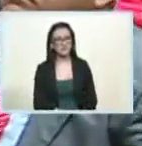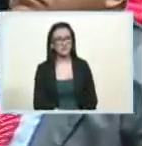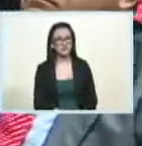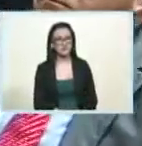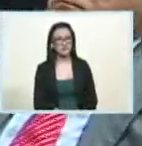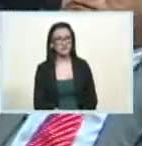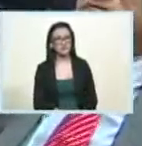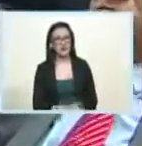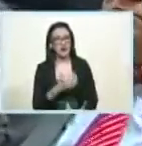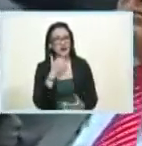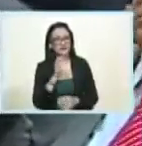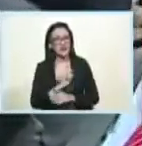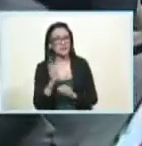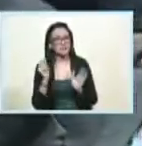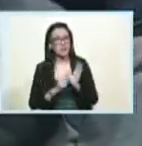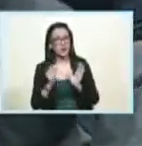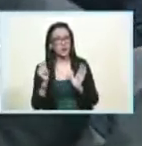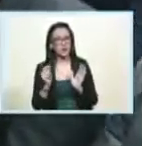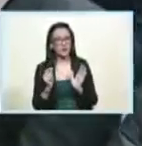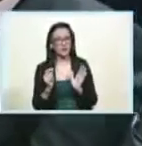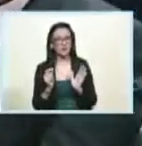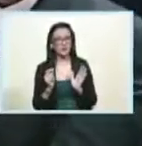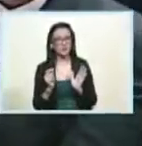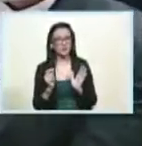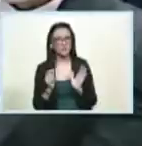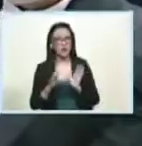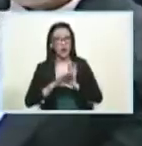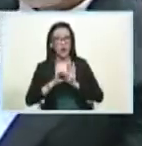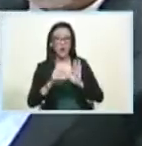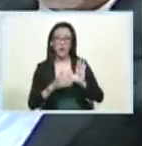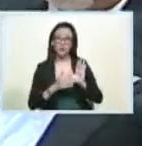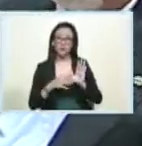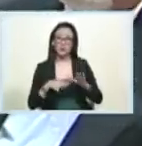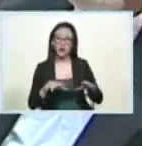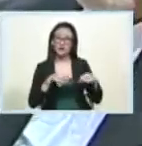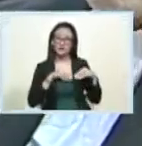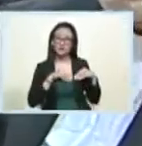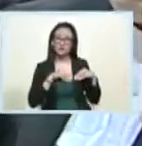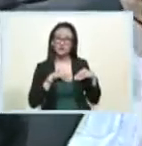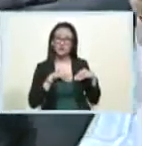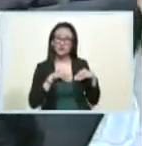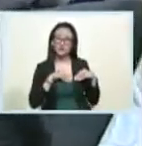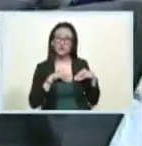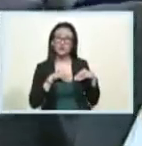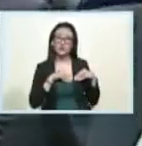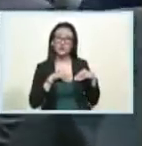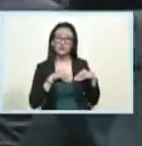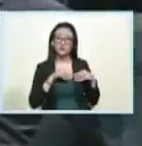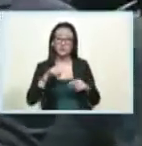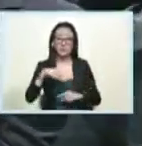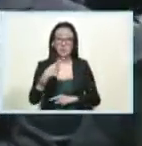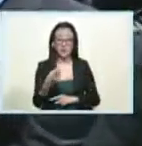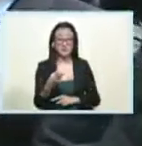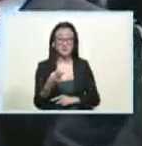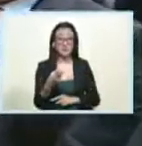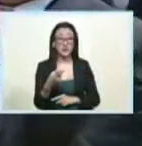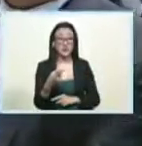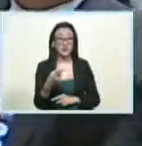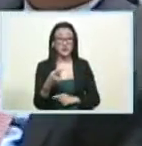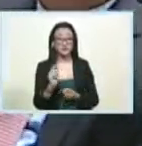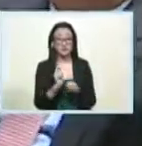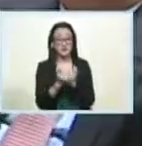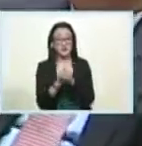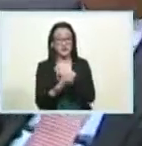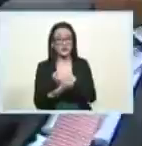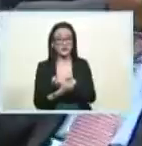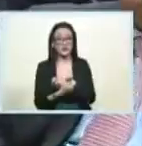Casi de manera inmediata, la constituyente asumió el próximo paso de